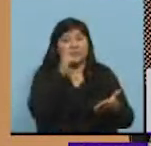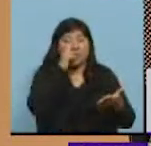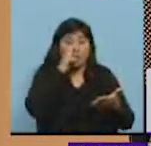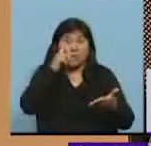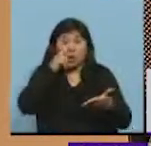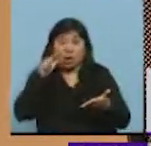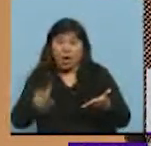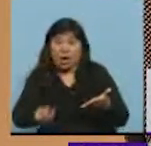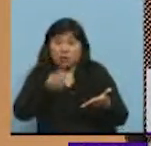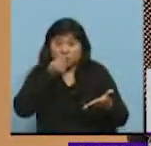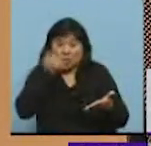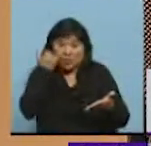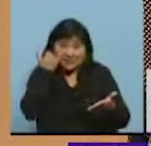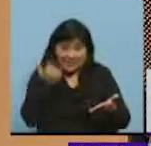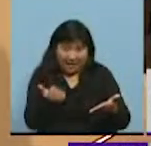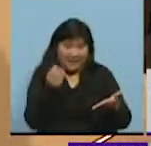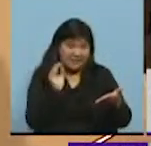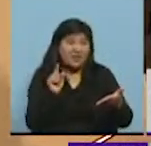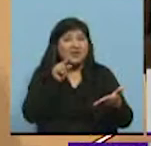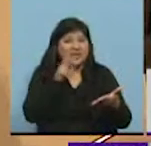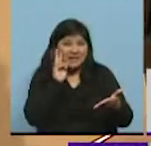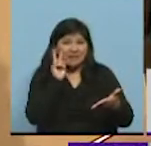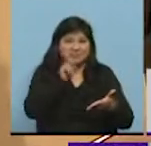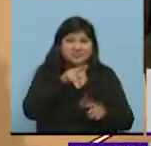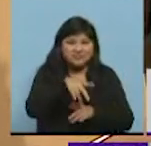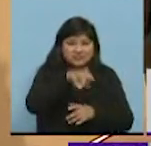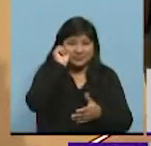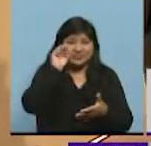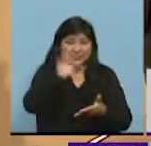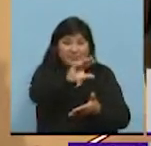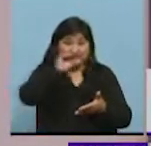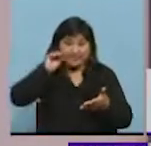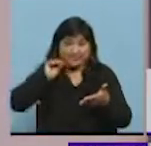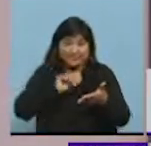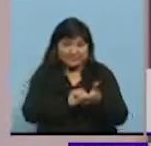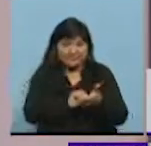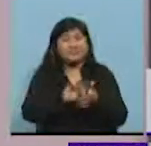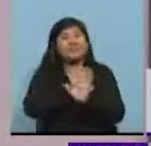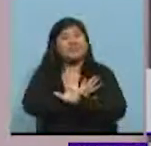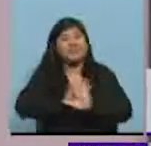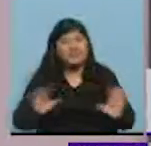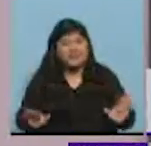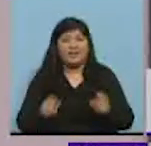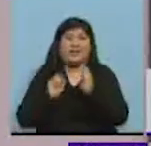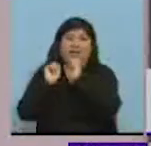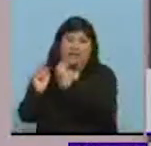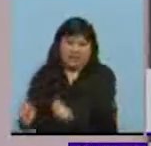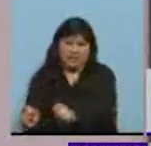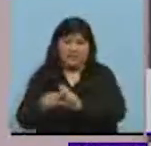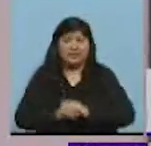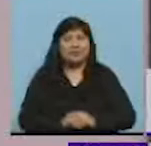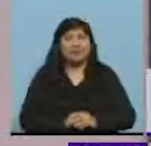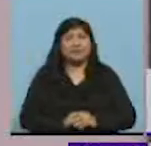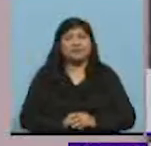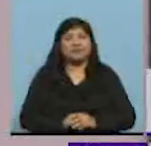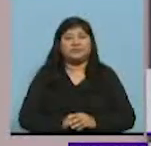que ya pasaron la señora que consulta a la radio dice generalmente los importes